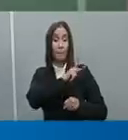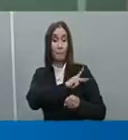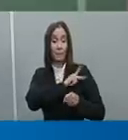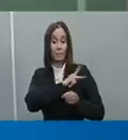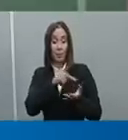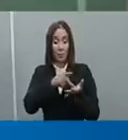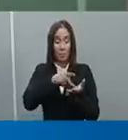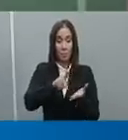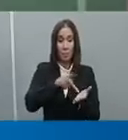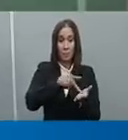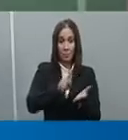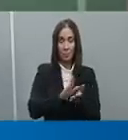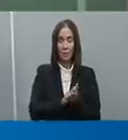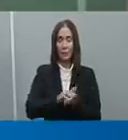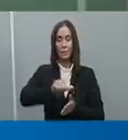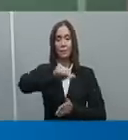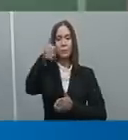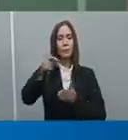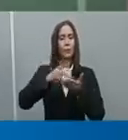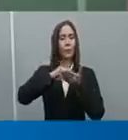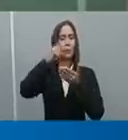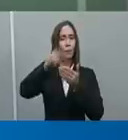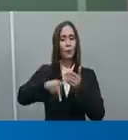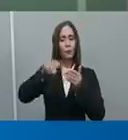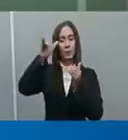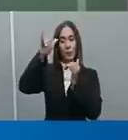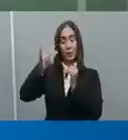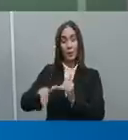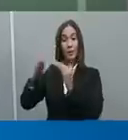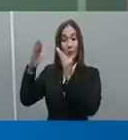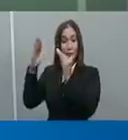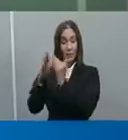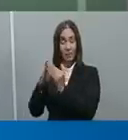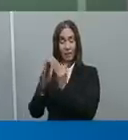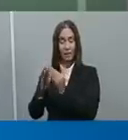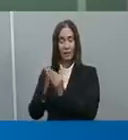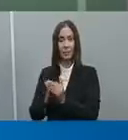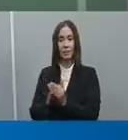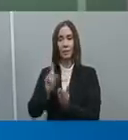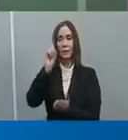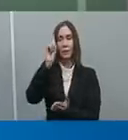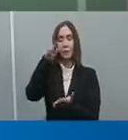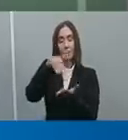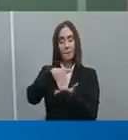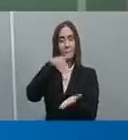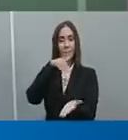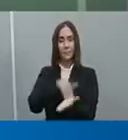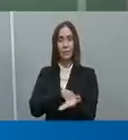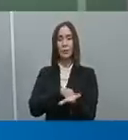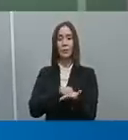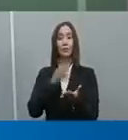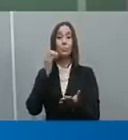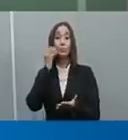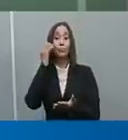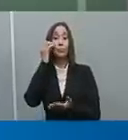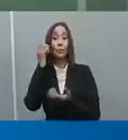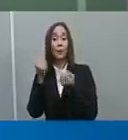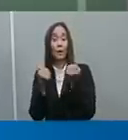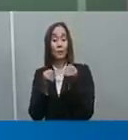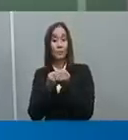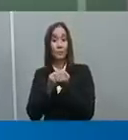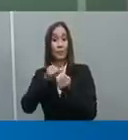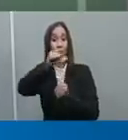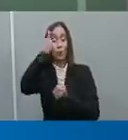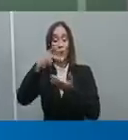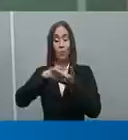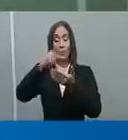Casa, que lleva ayuda a más de 1,5 millones de hogares, el programa PATI, que apoya a más de 200 mil